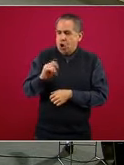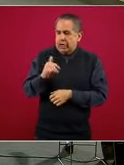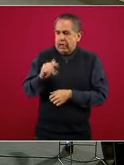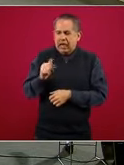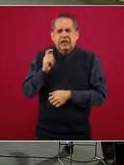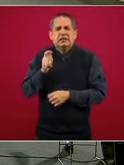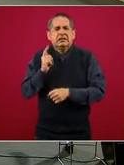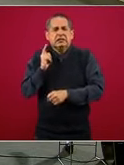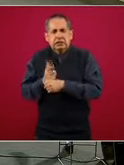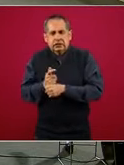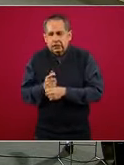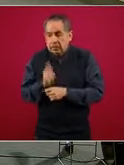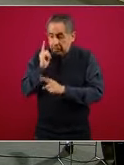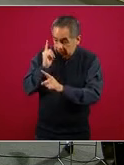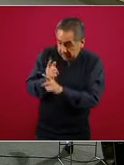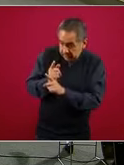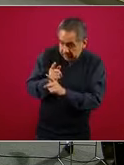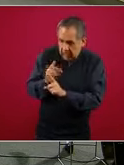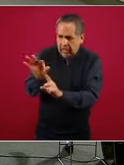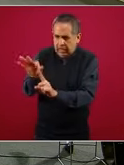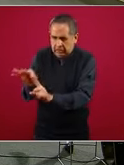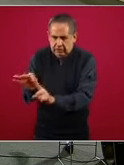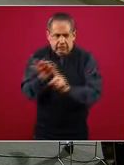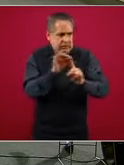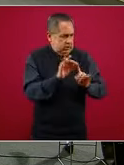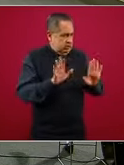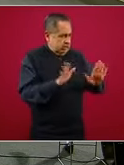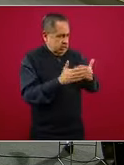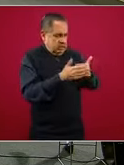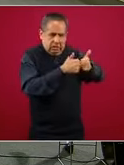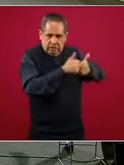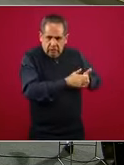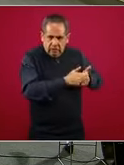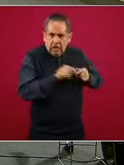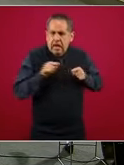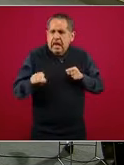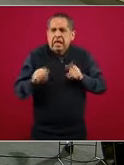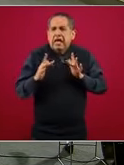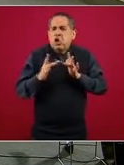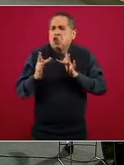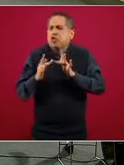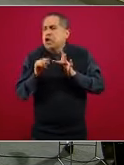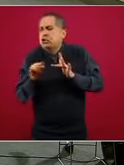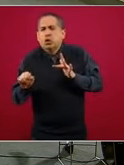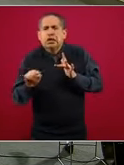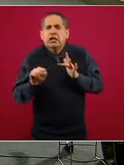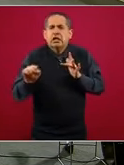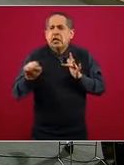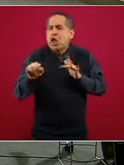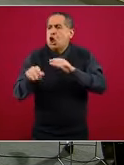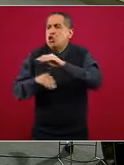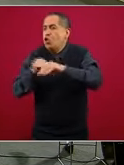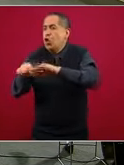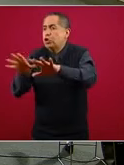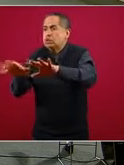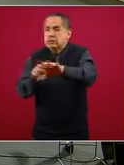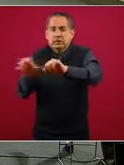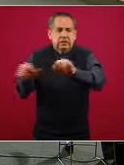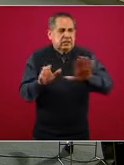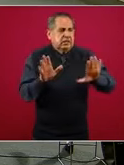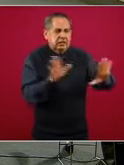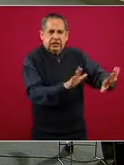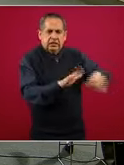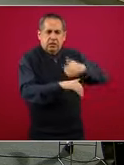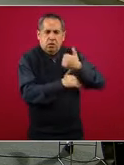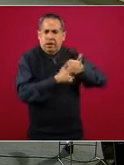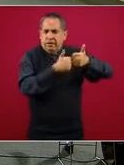detectar, poner en aislamiento al caso sospechoso, rastrear a sus contactos, ponerlos a todos ellos en